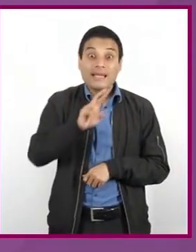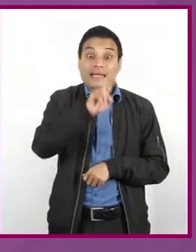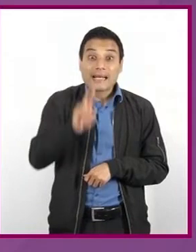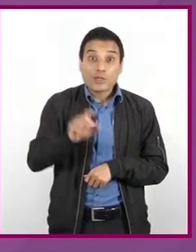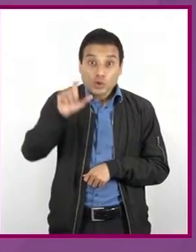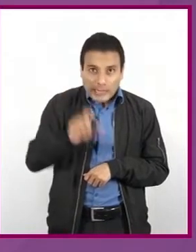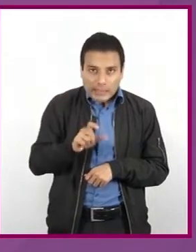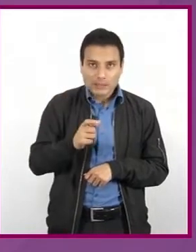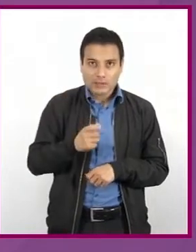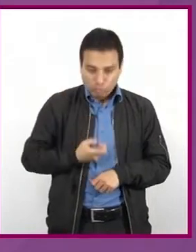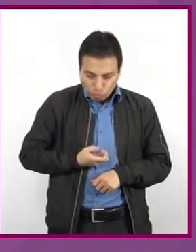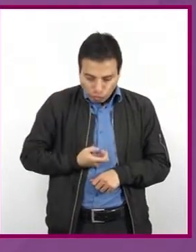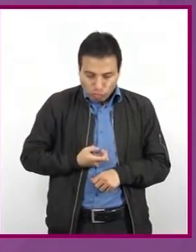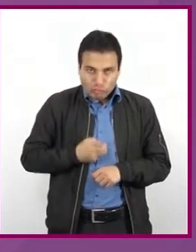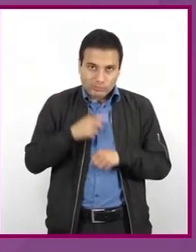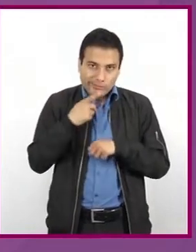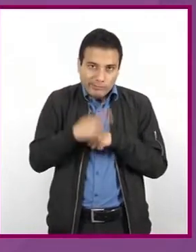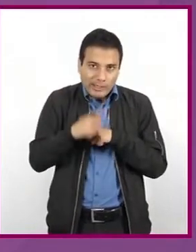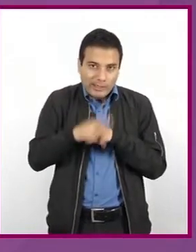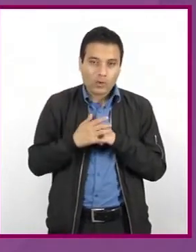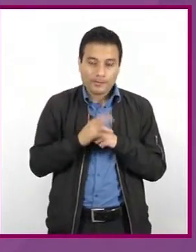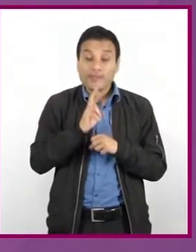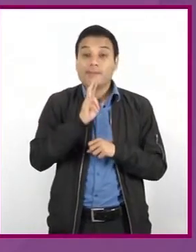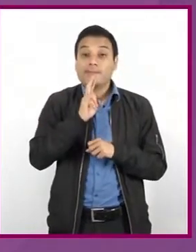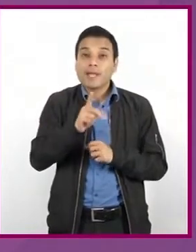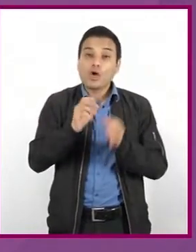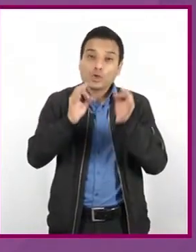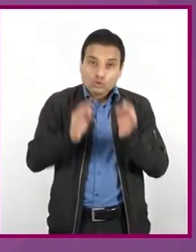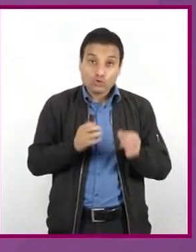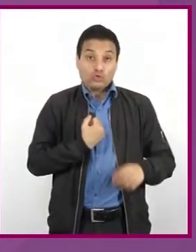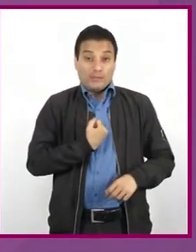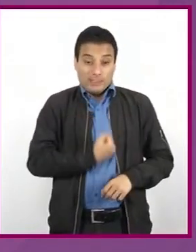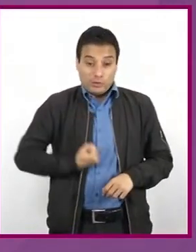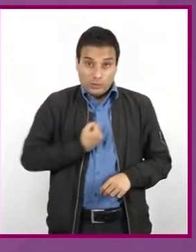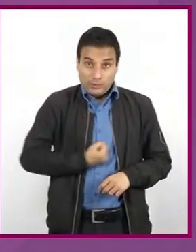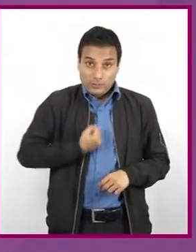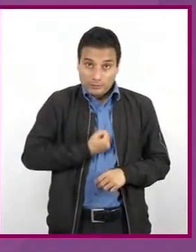perjudiciales para el feto. En este caso, el estudio recomendado es un ultrasonido.